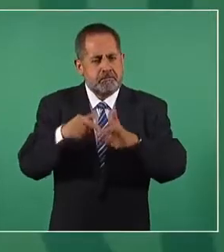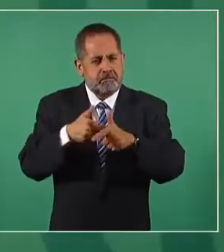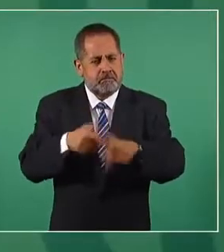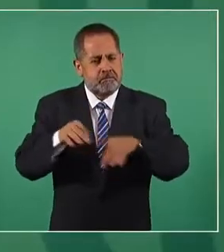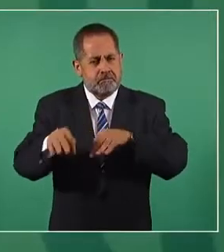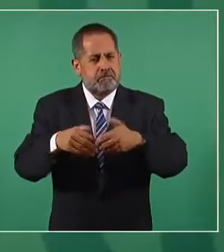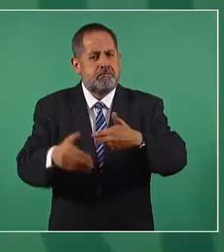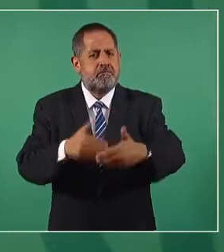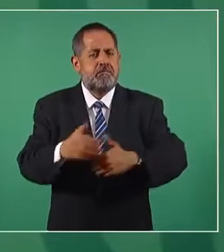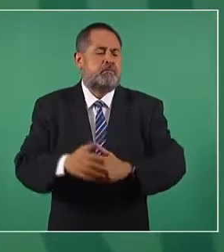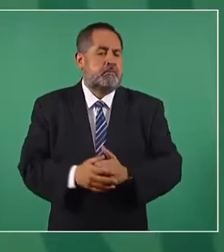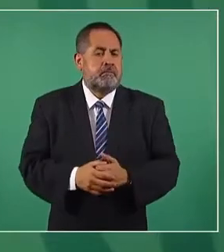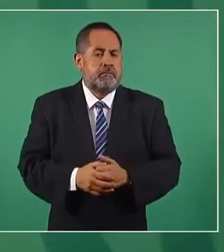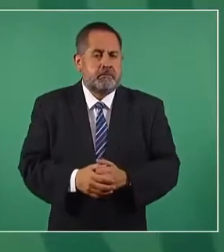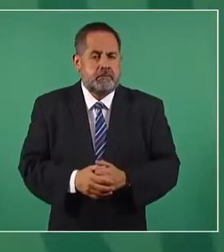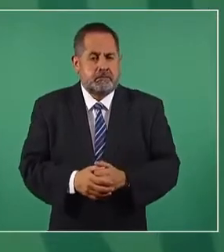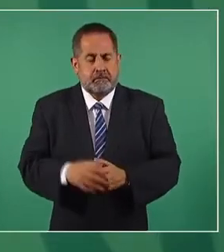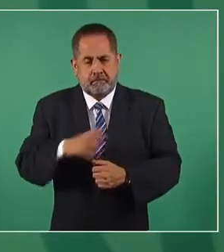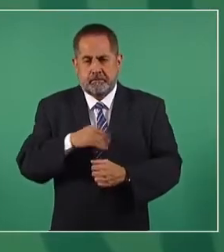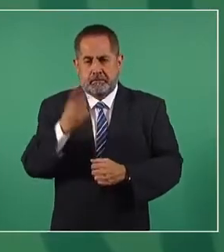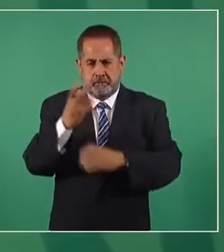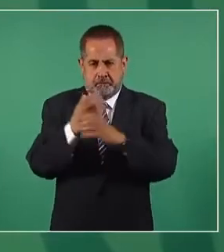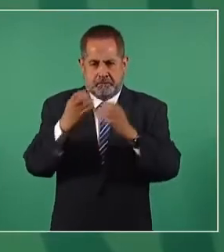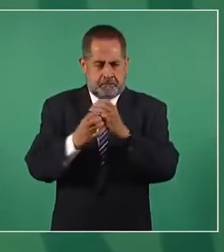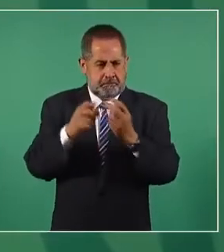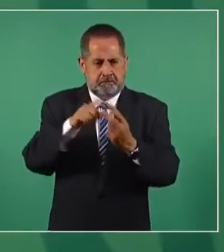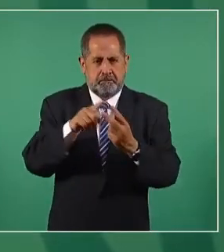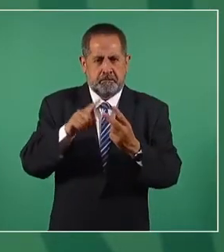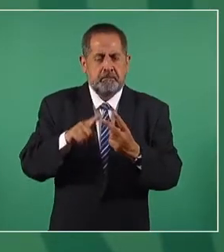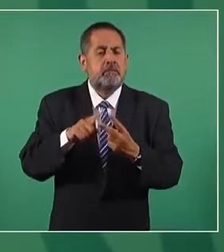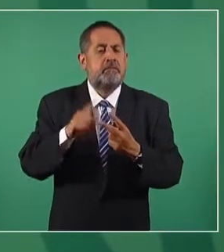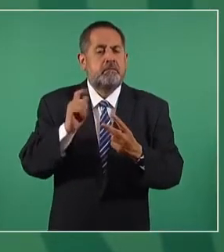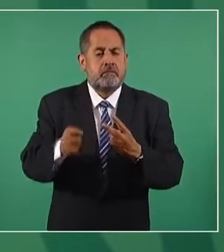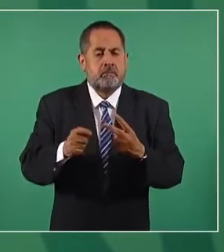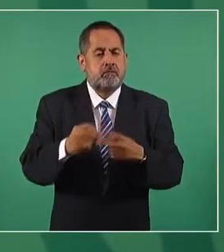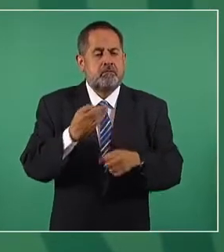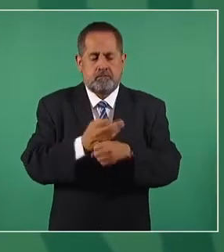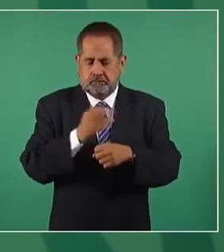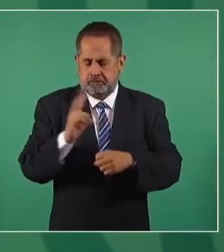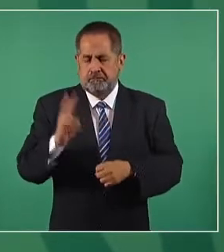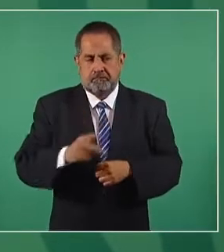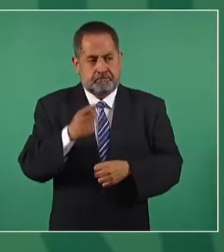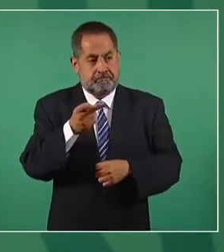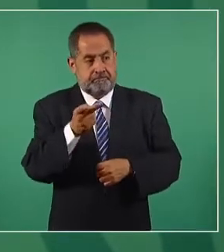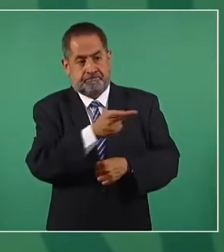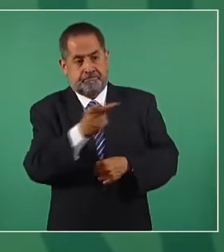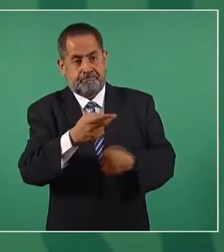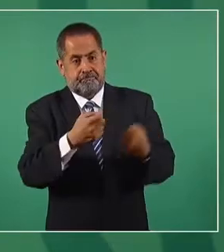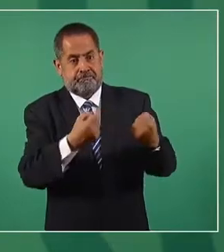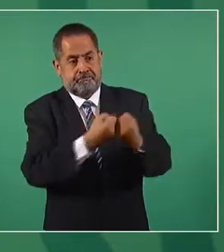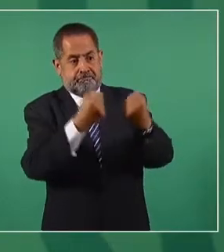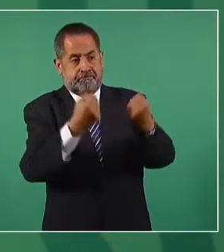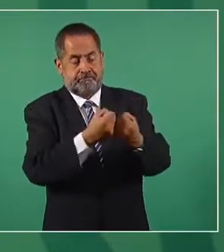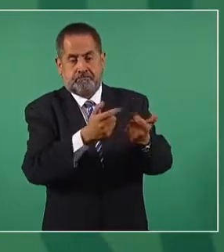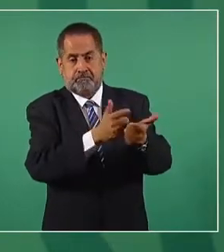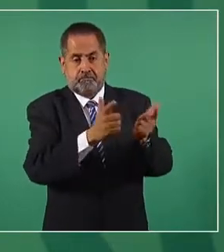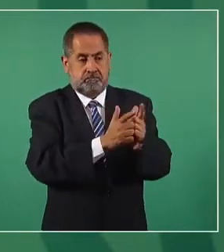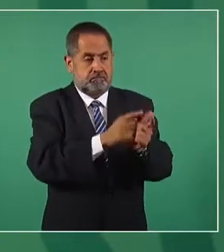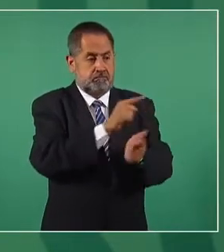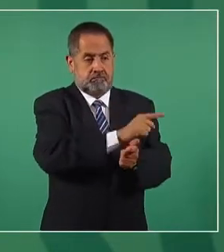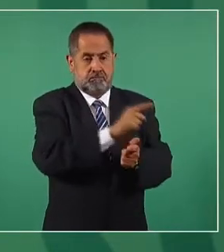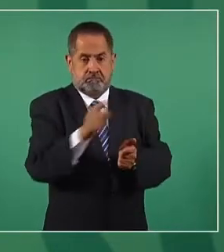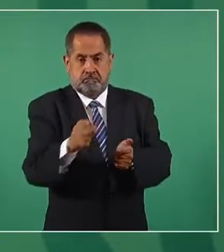Hay dos hechos, se están enfrentando grupos